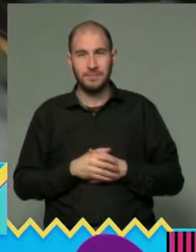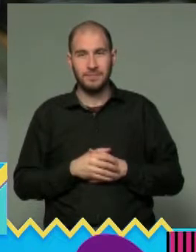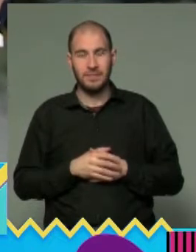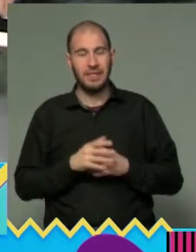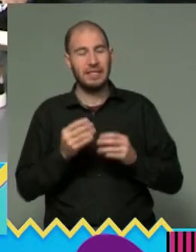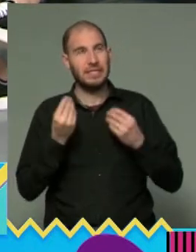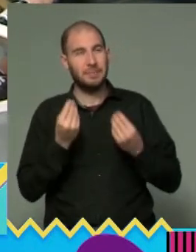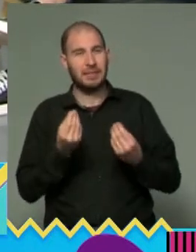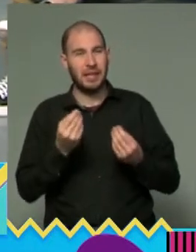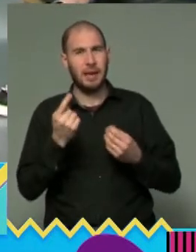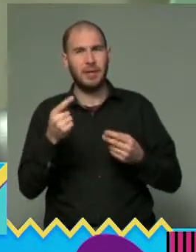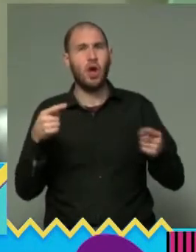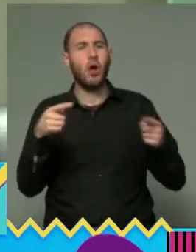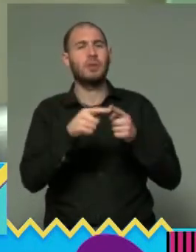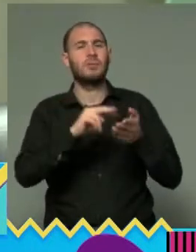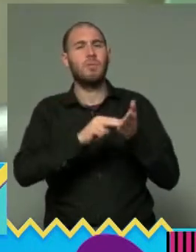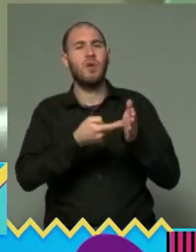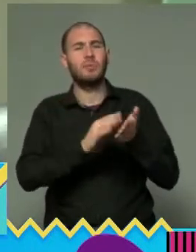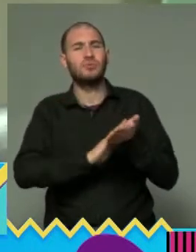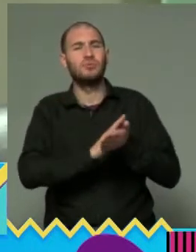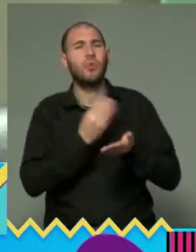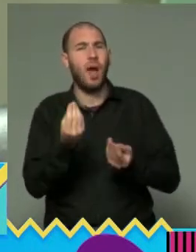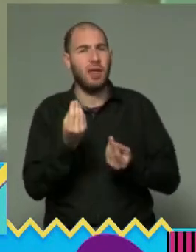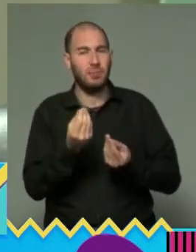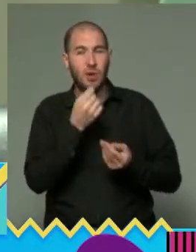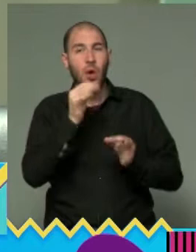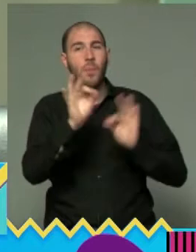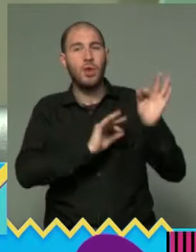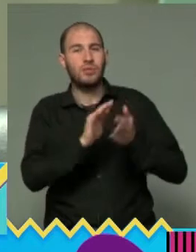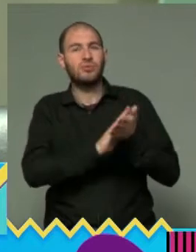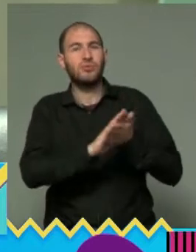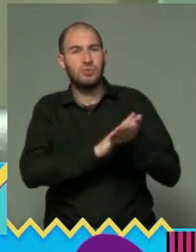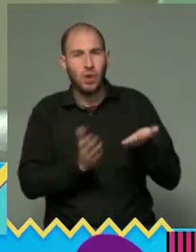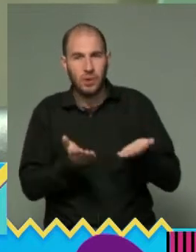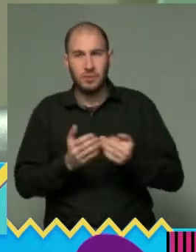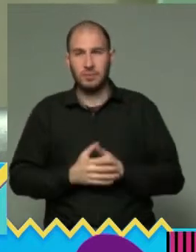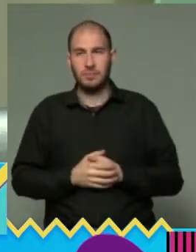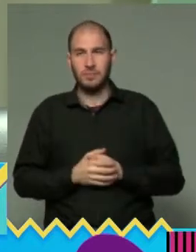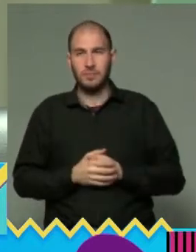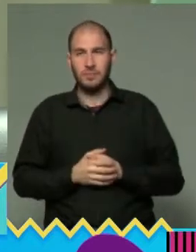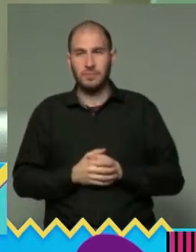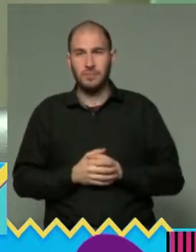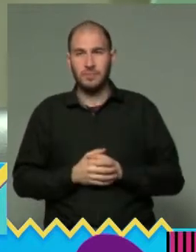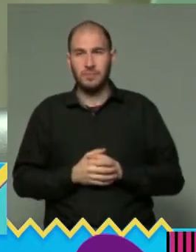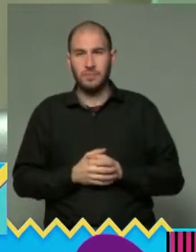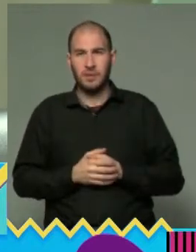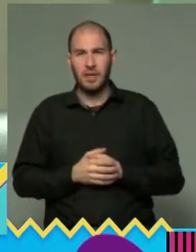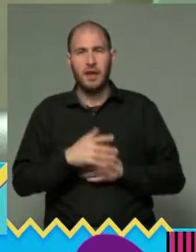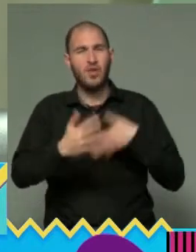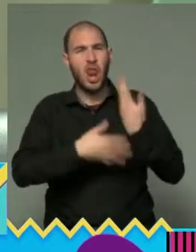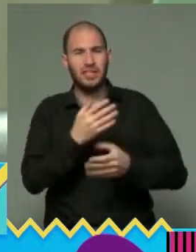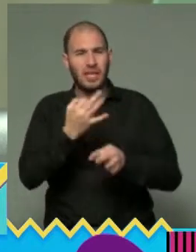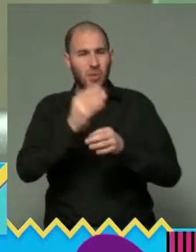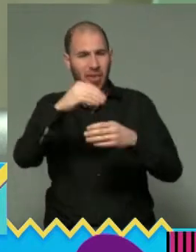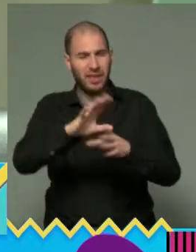El tema sería ver qué es lo que busca resolver el proyecto. Si el proyecto lo que busca resolver es que cese la violencia en